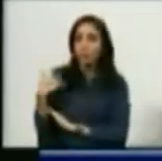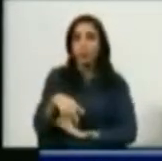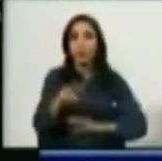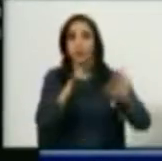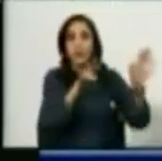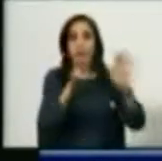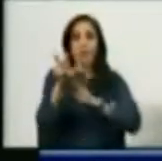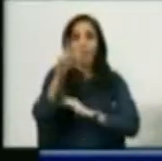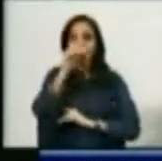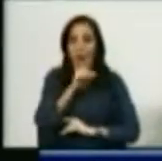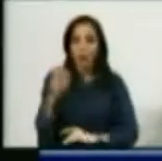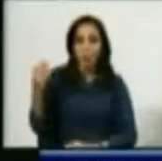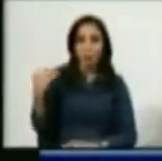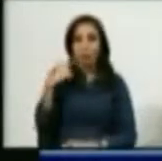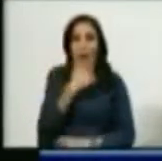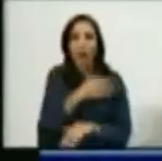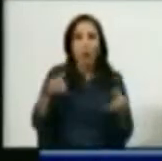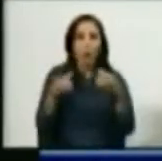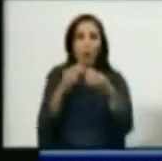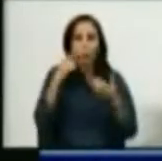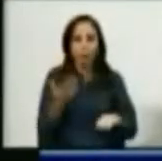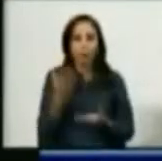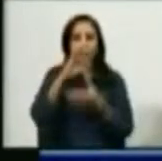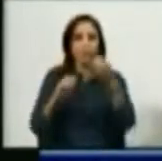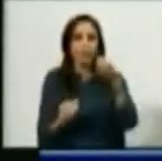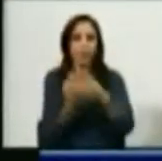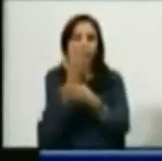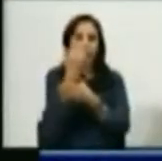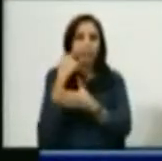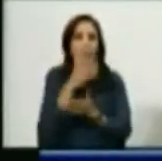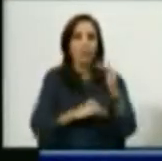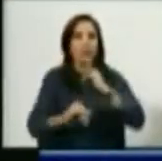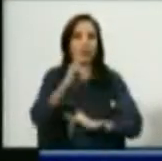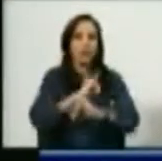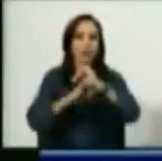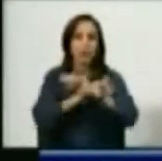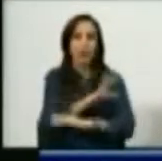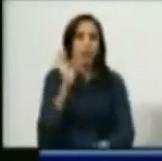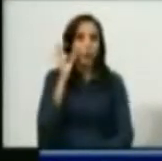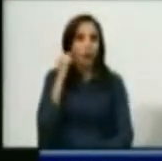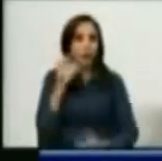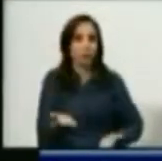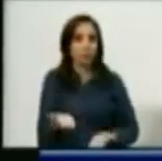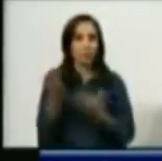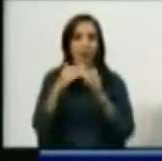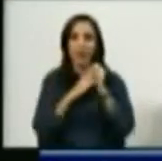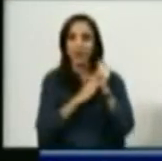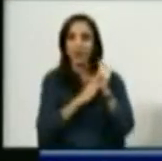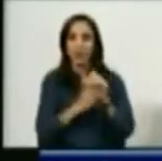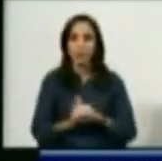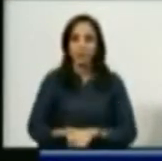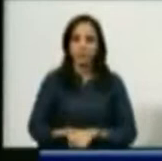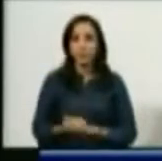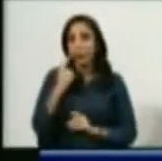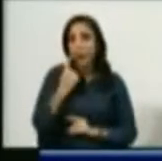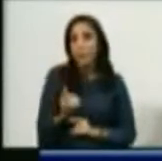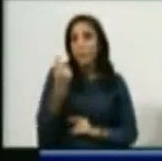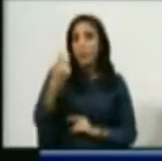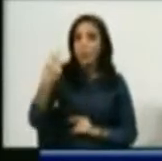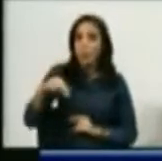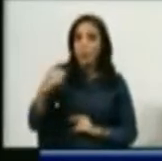73 años se constituye la federación democrática internacional de mujeres primero de noviembre